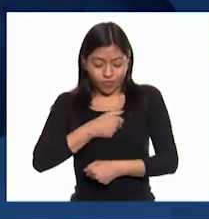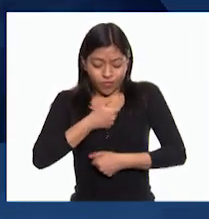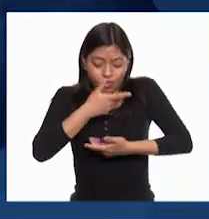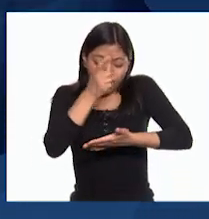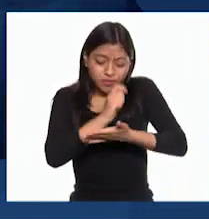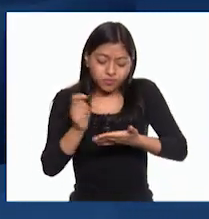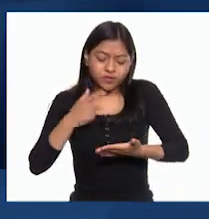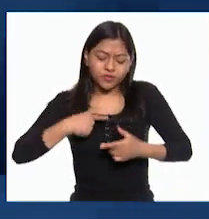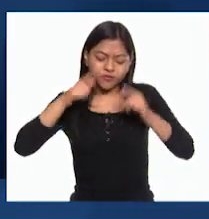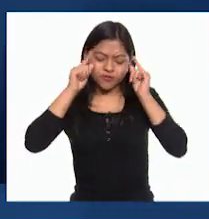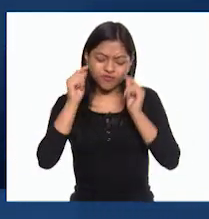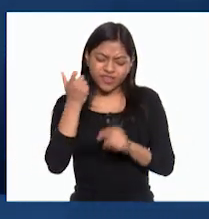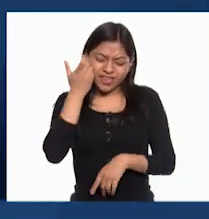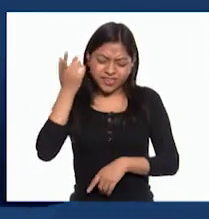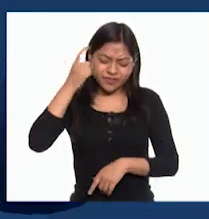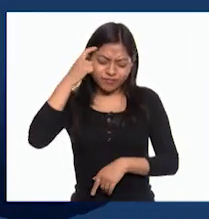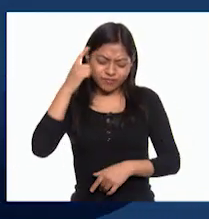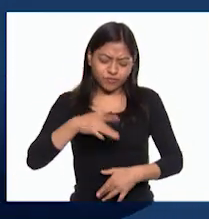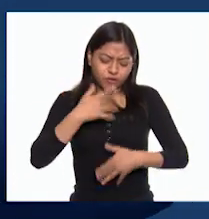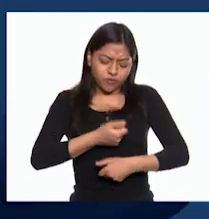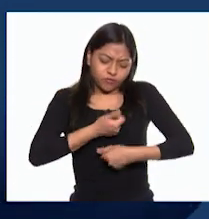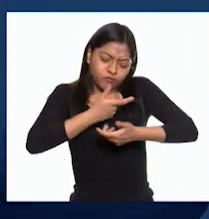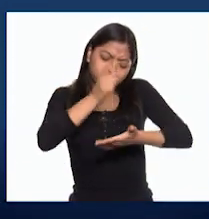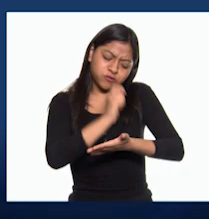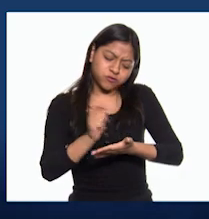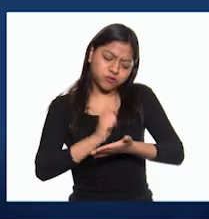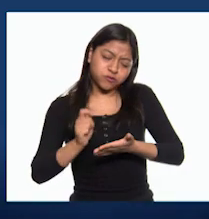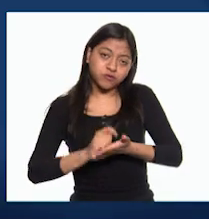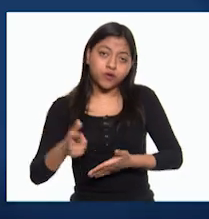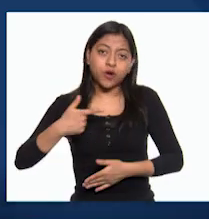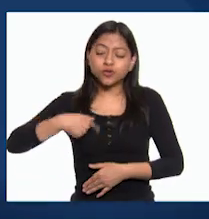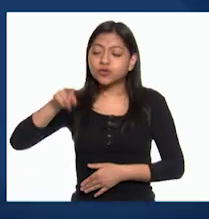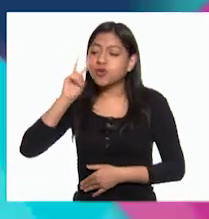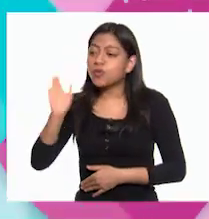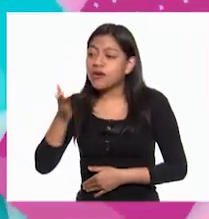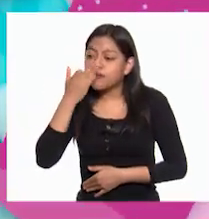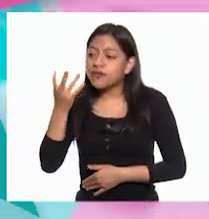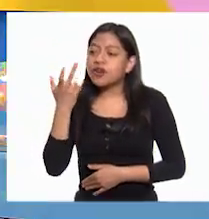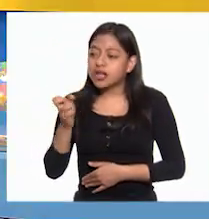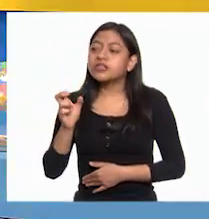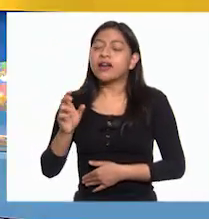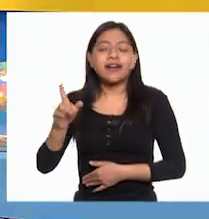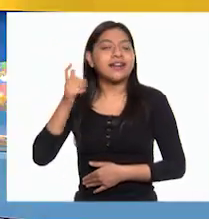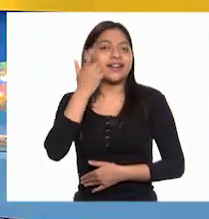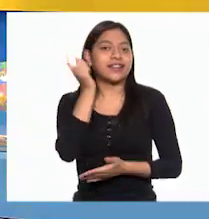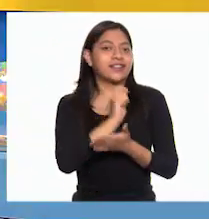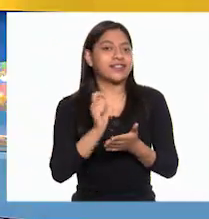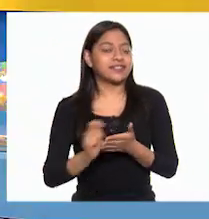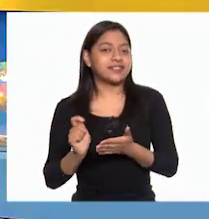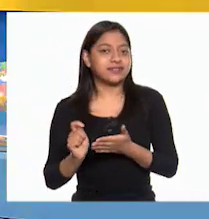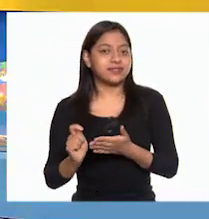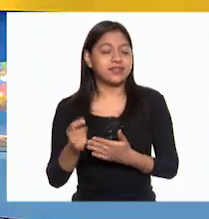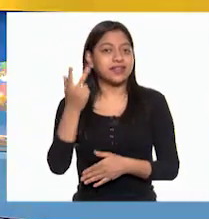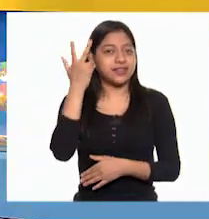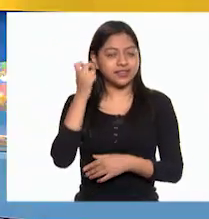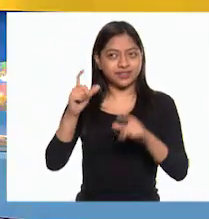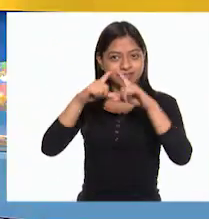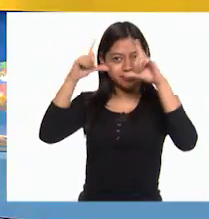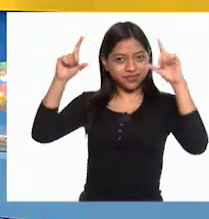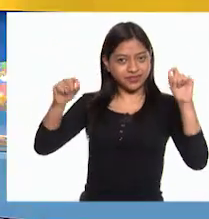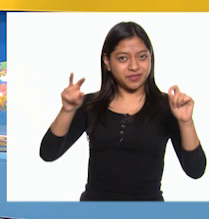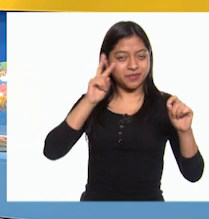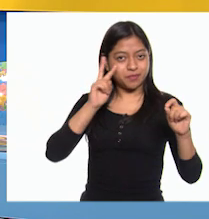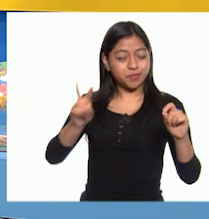ojos, acatar y convertir en cera la flor y su perfume. Son muy visuales esos versos.